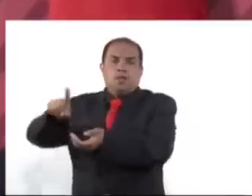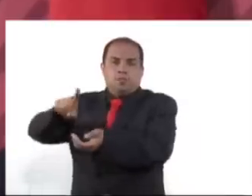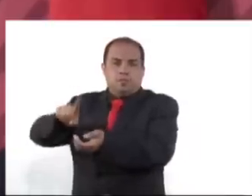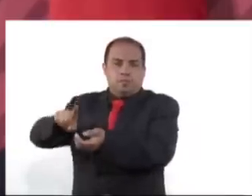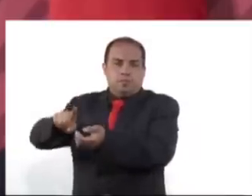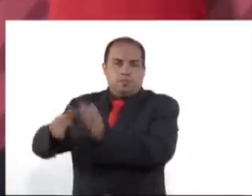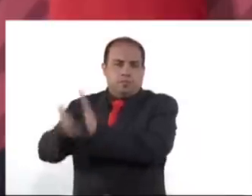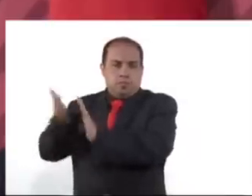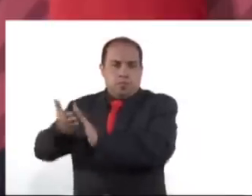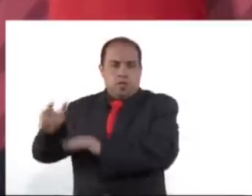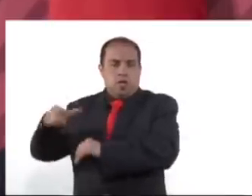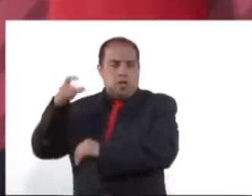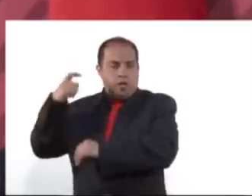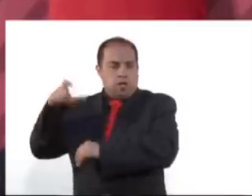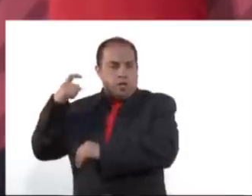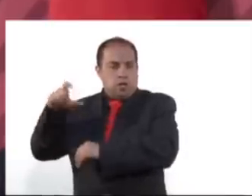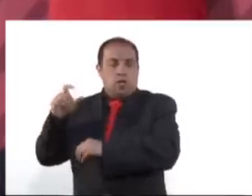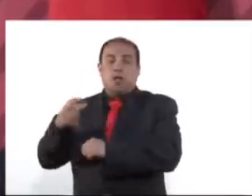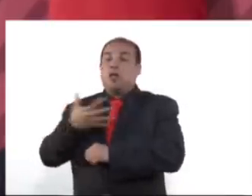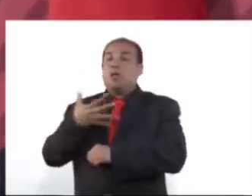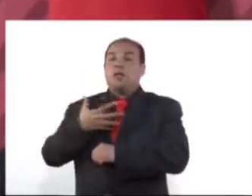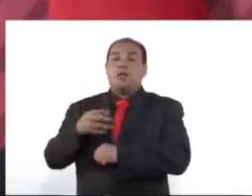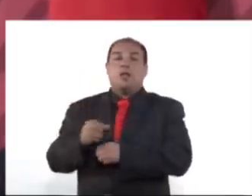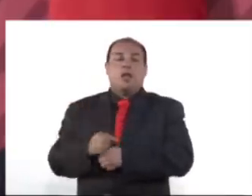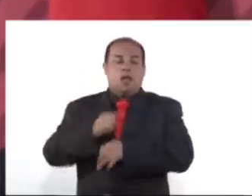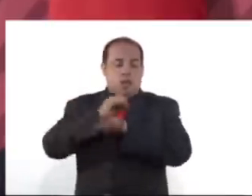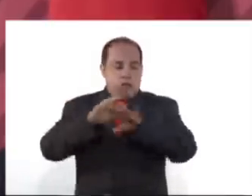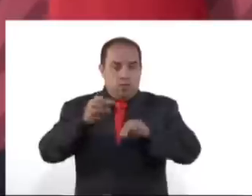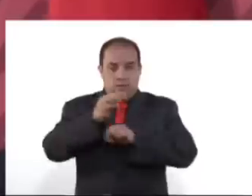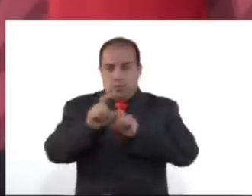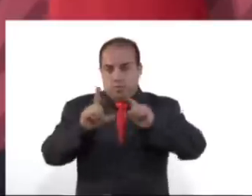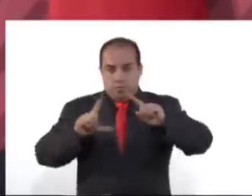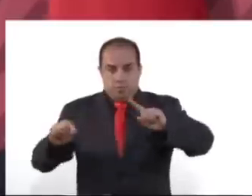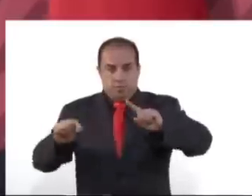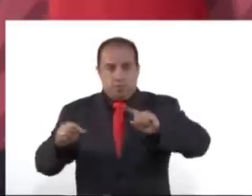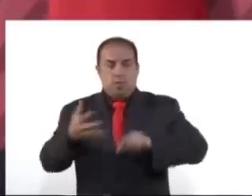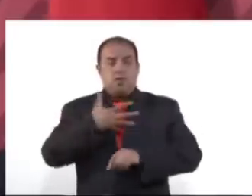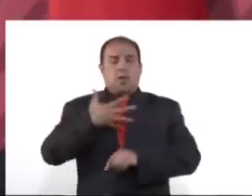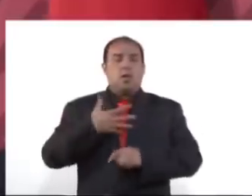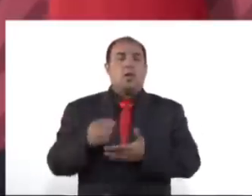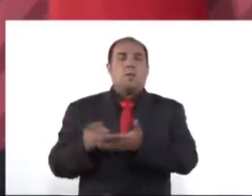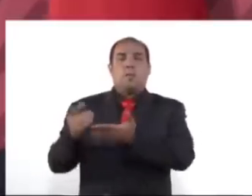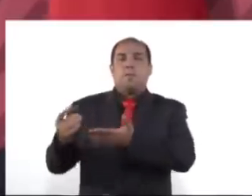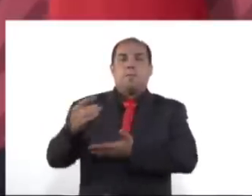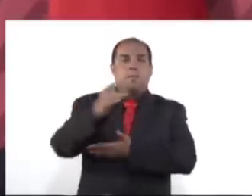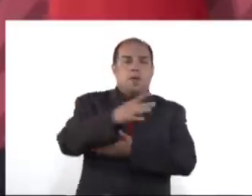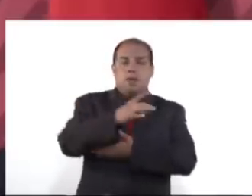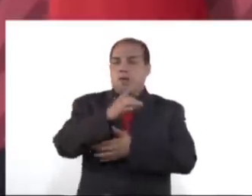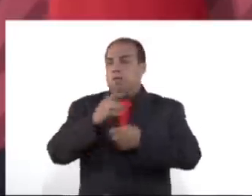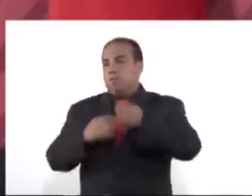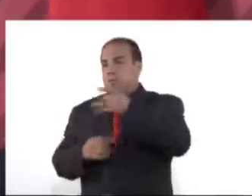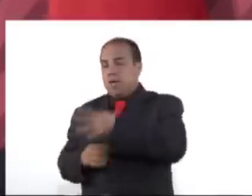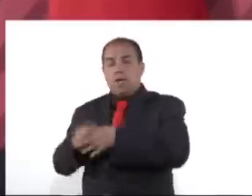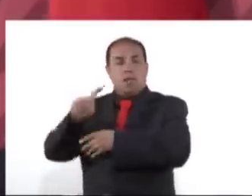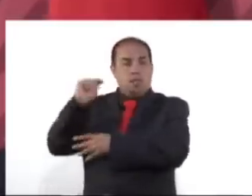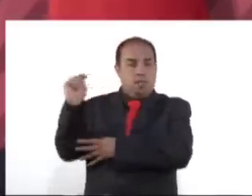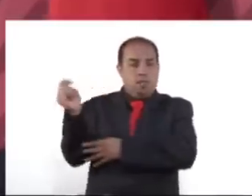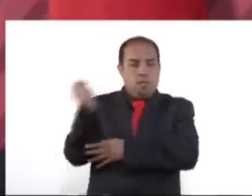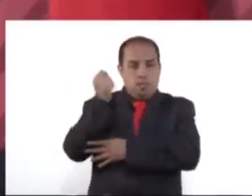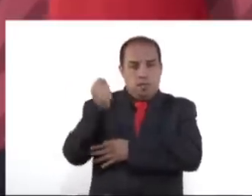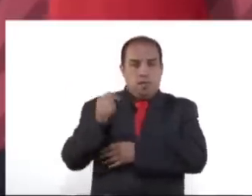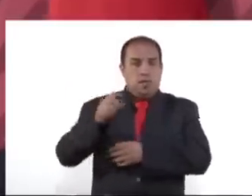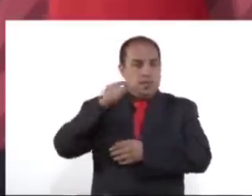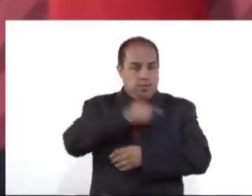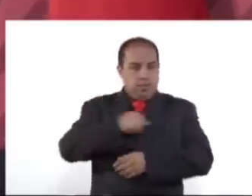proveedores nacionales Generar transferencia tecnológica De China a México Y permitir